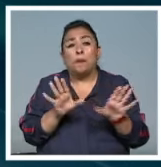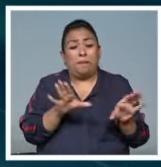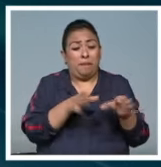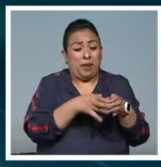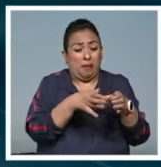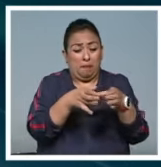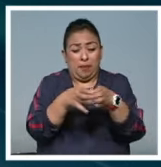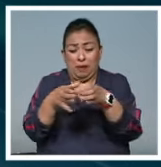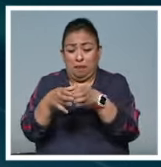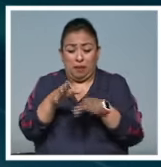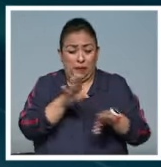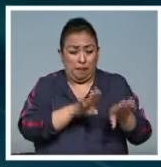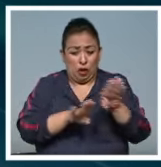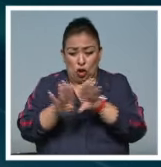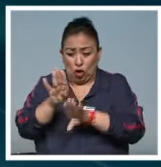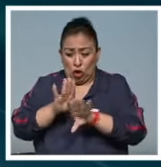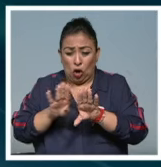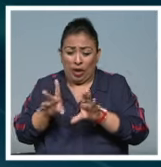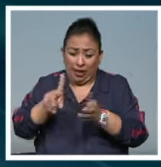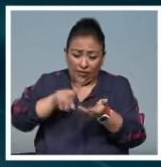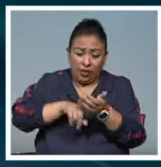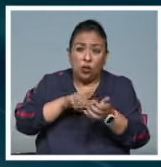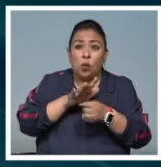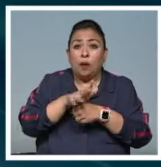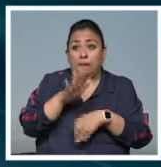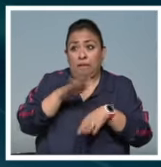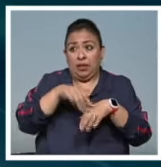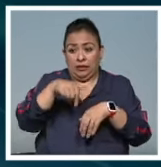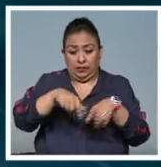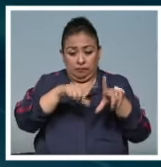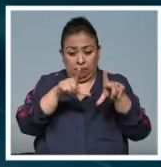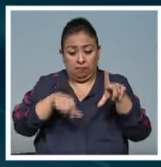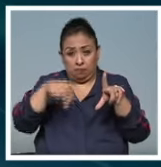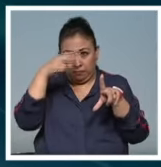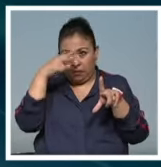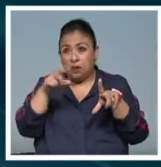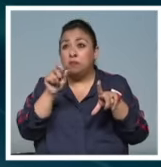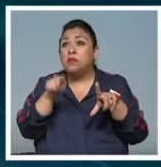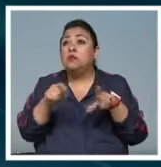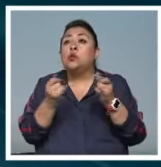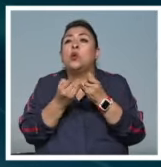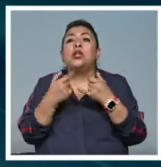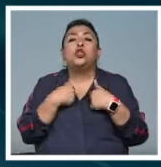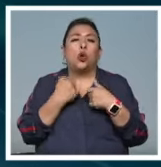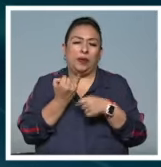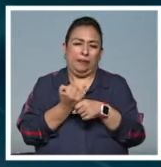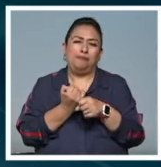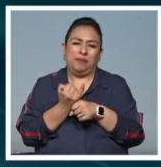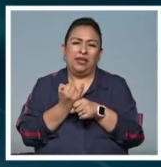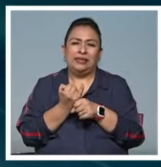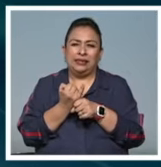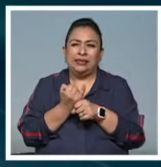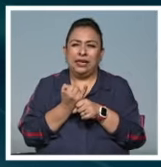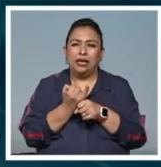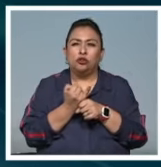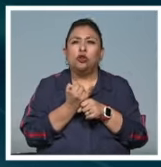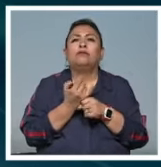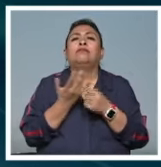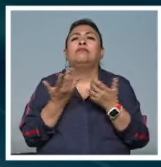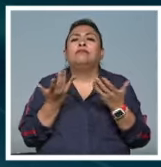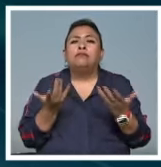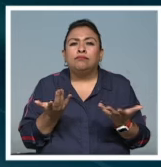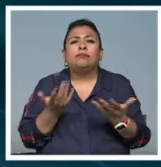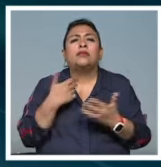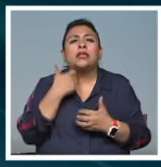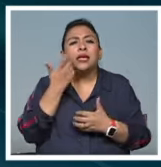especies biológicas, en particular en nuestro país, y en particular el tipo de investigación que yo hago se dedica a tratar